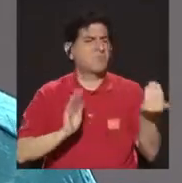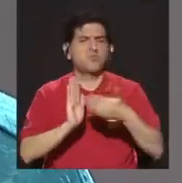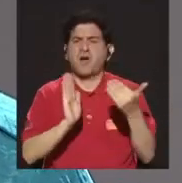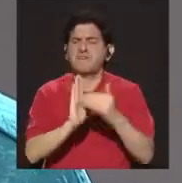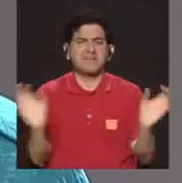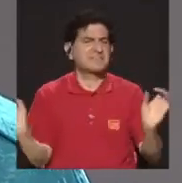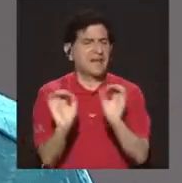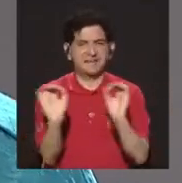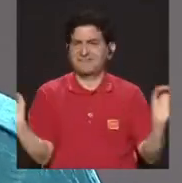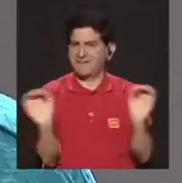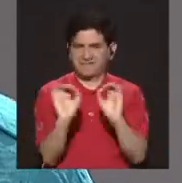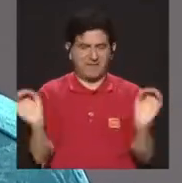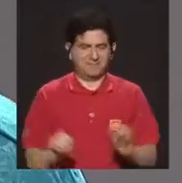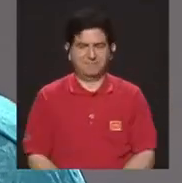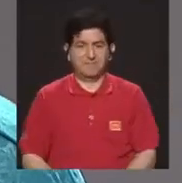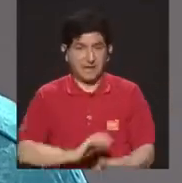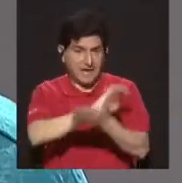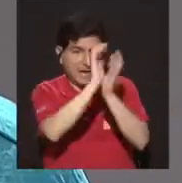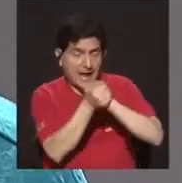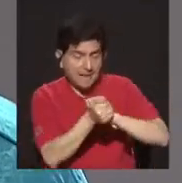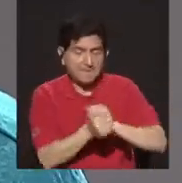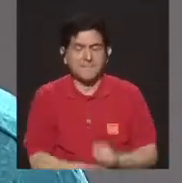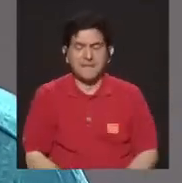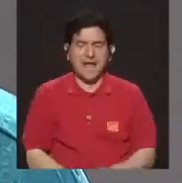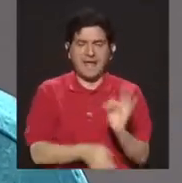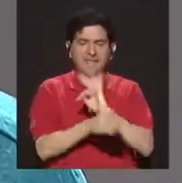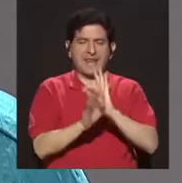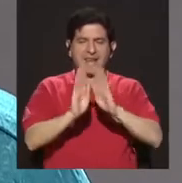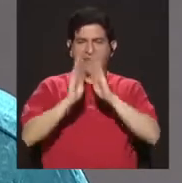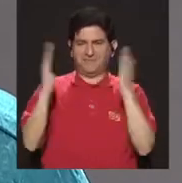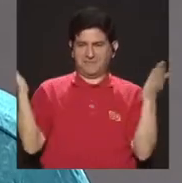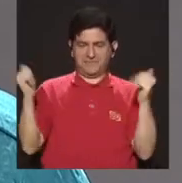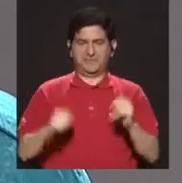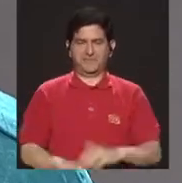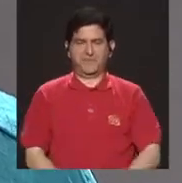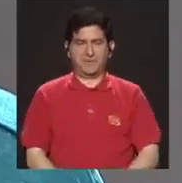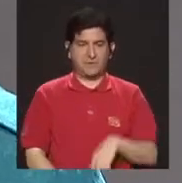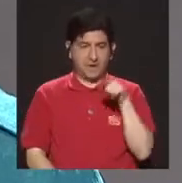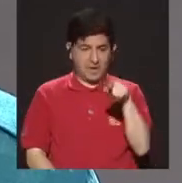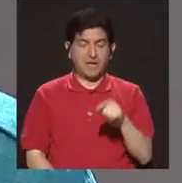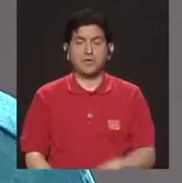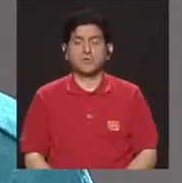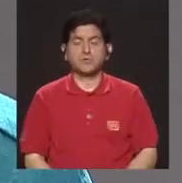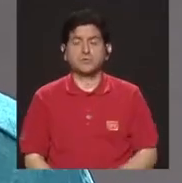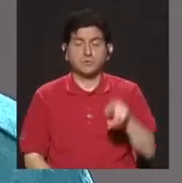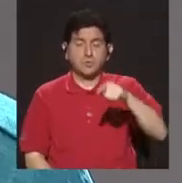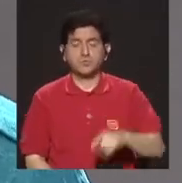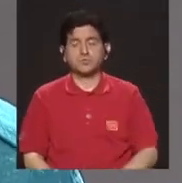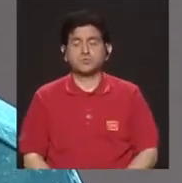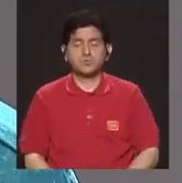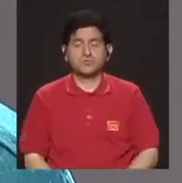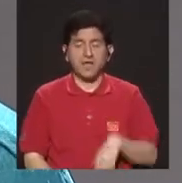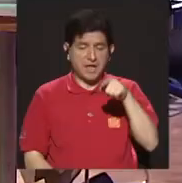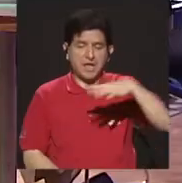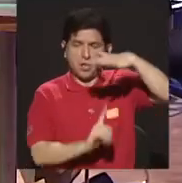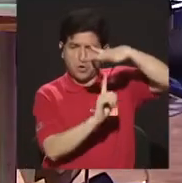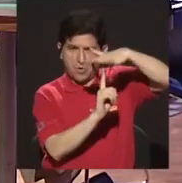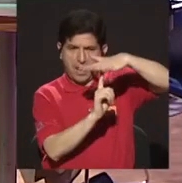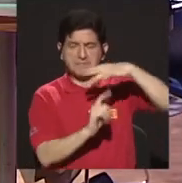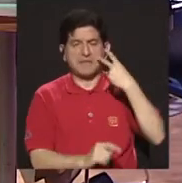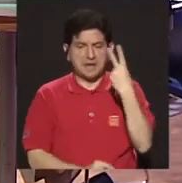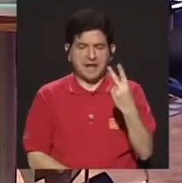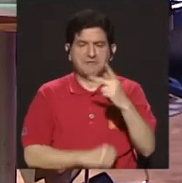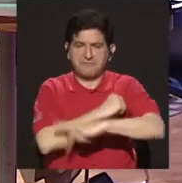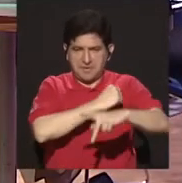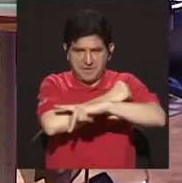afectado de ninguna manera lo que cambia son los canales de televisión abierta que son los canales esperando el que usted pone la antena en el televisor y lo recibe en el país